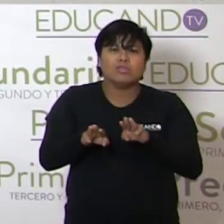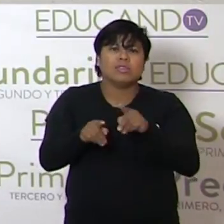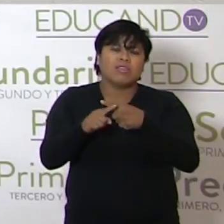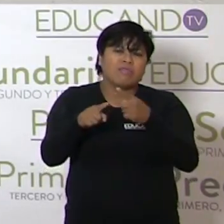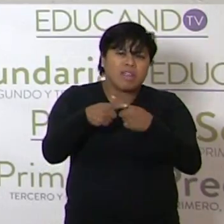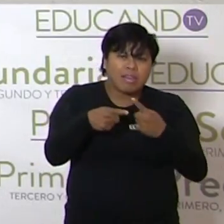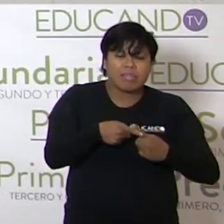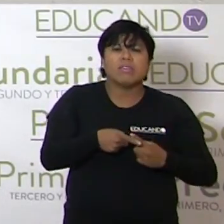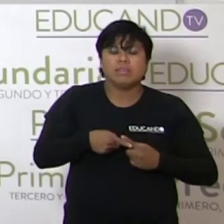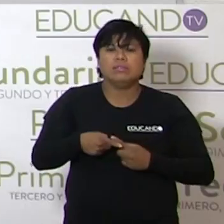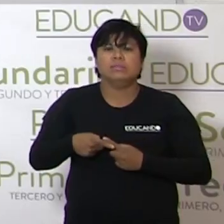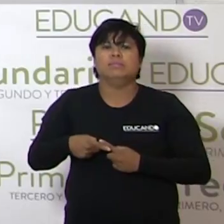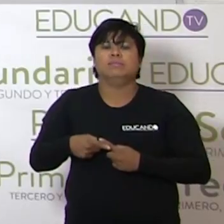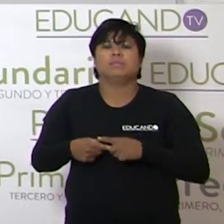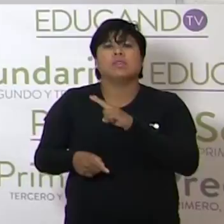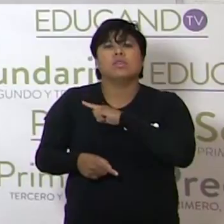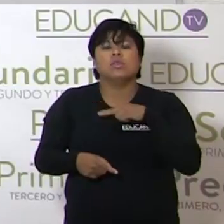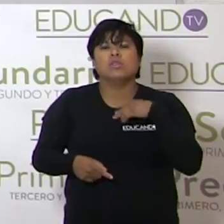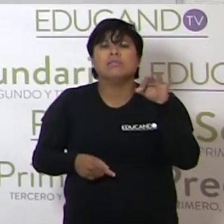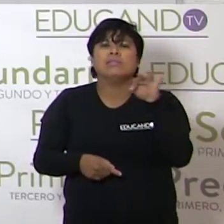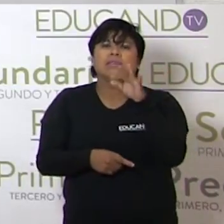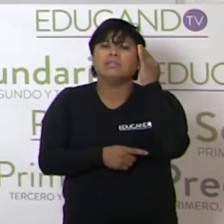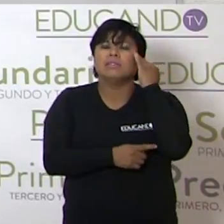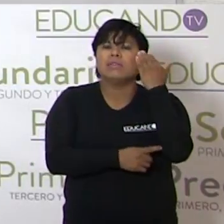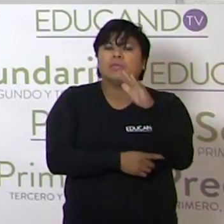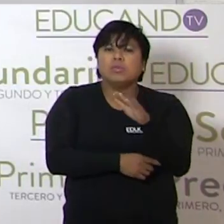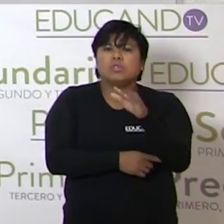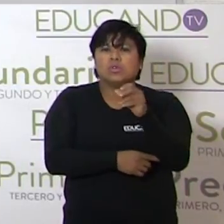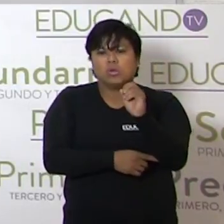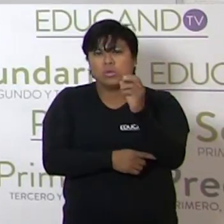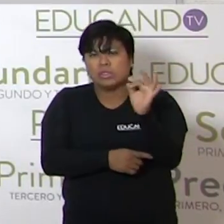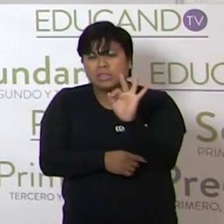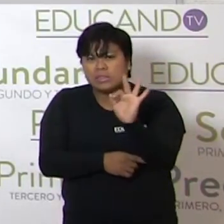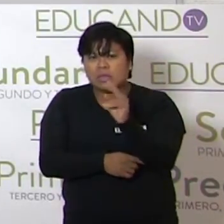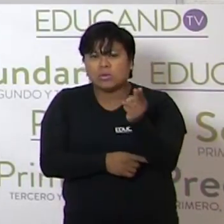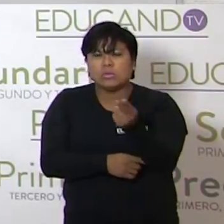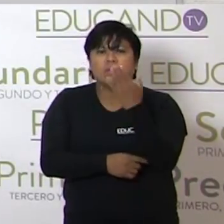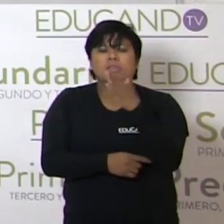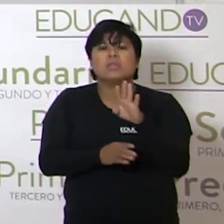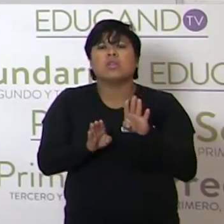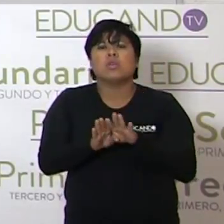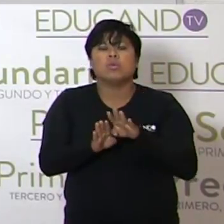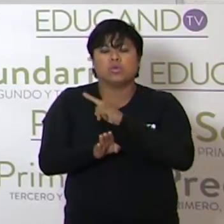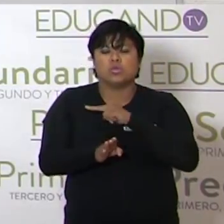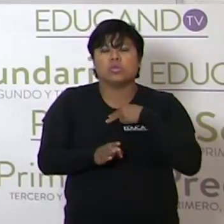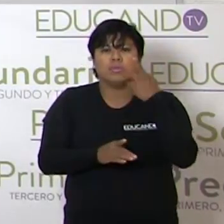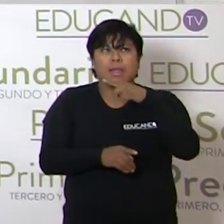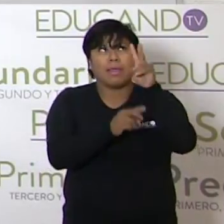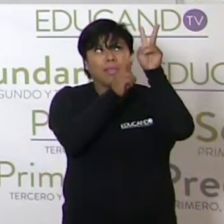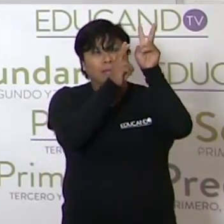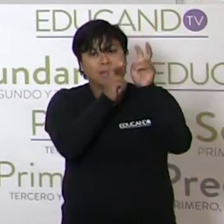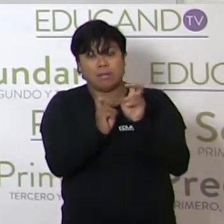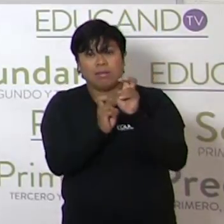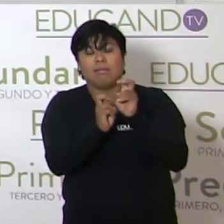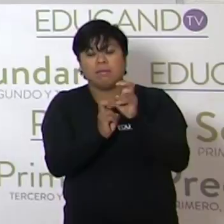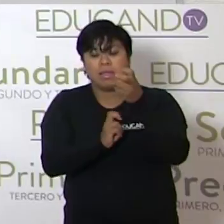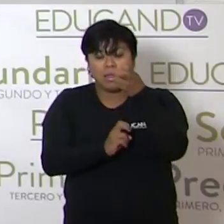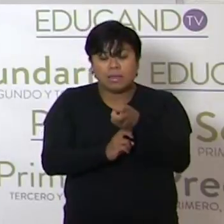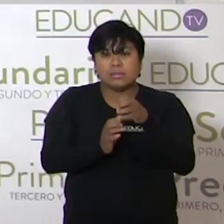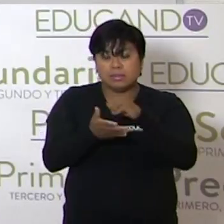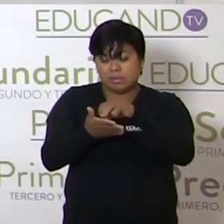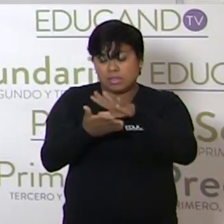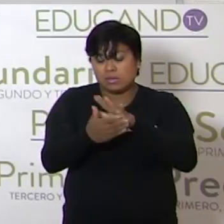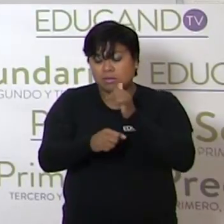electrónicos, seguramente te has dado cuenta que para descargar alguna de esas